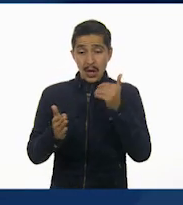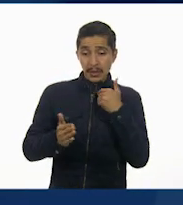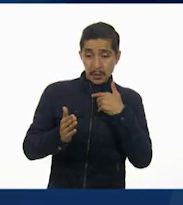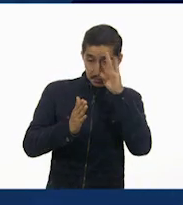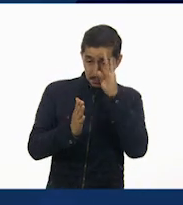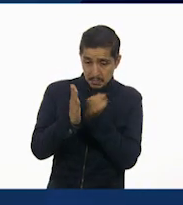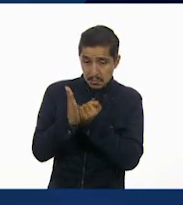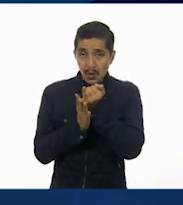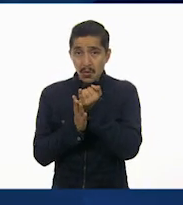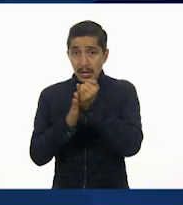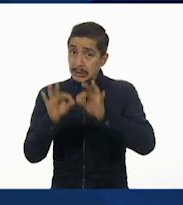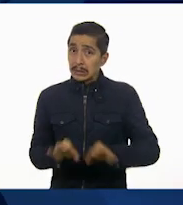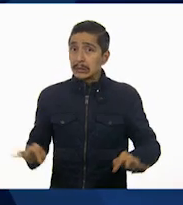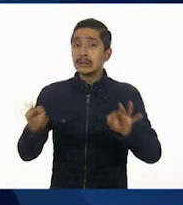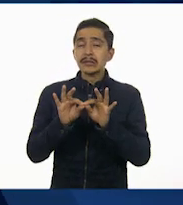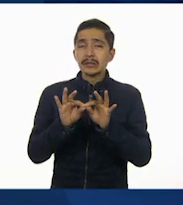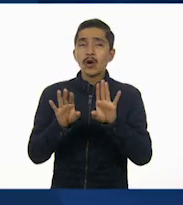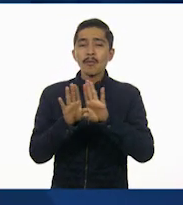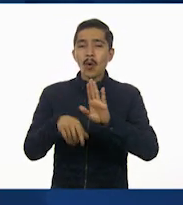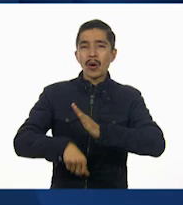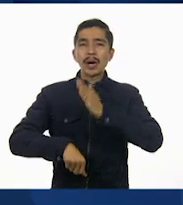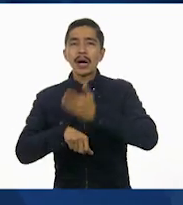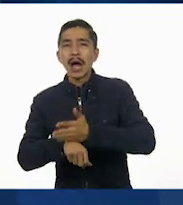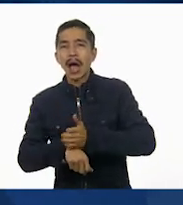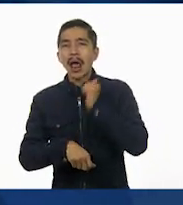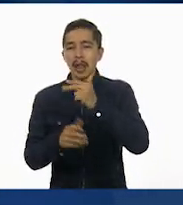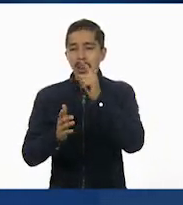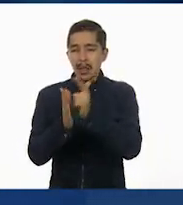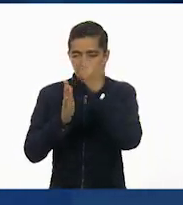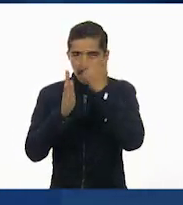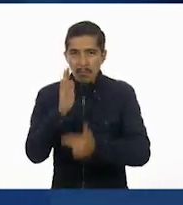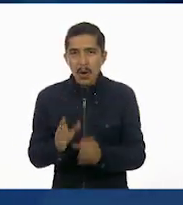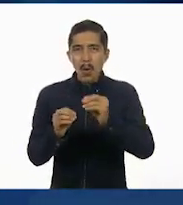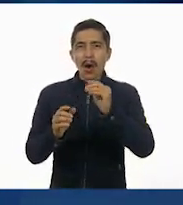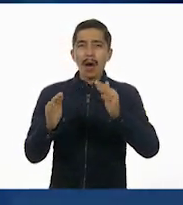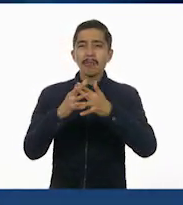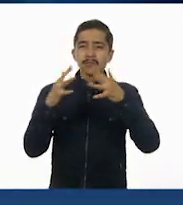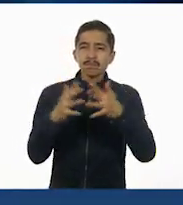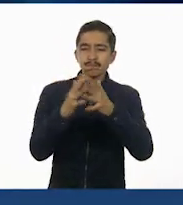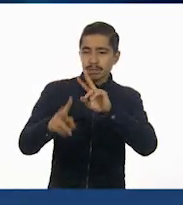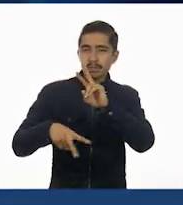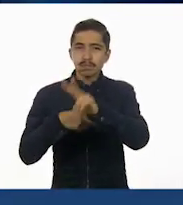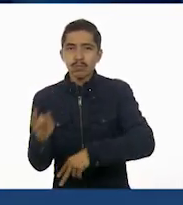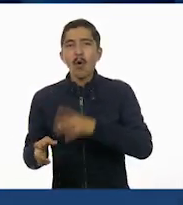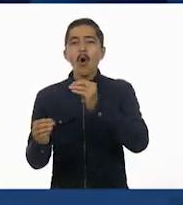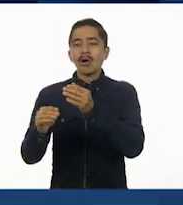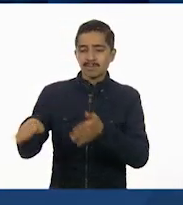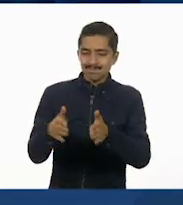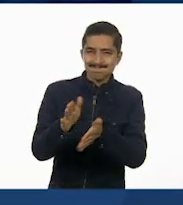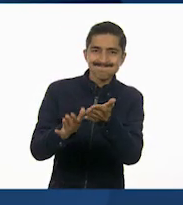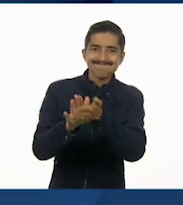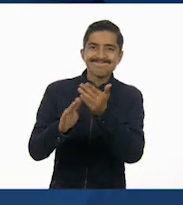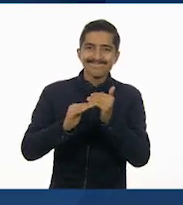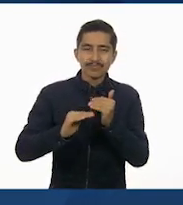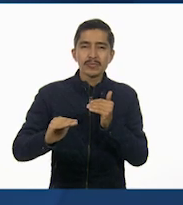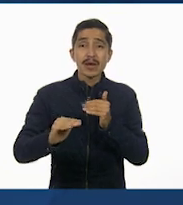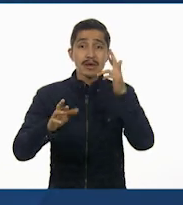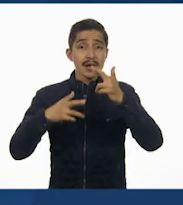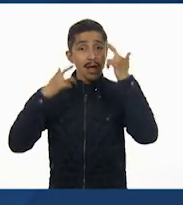decisiones importantes, como castigar un delito, ir a la guerra o construir un camino, el rey